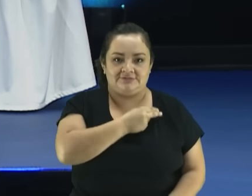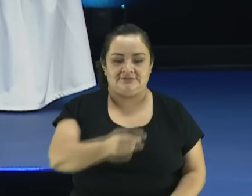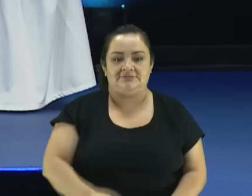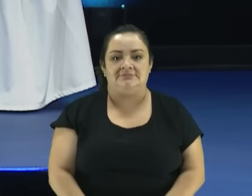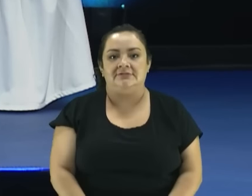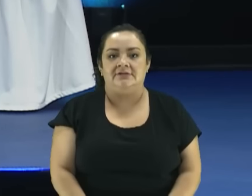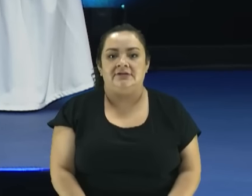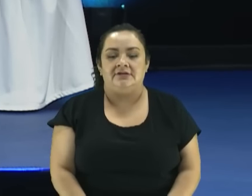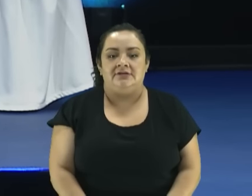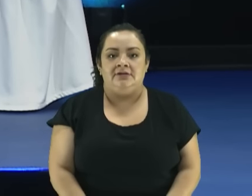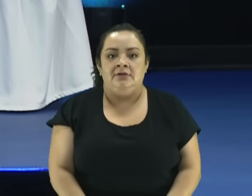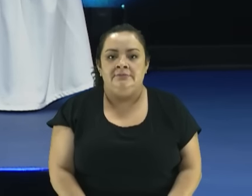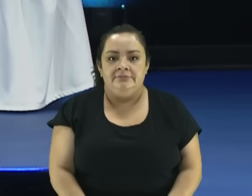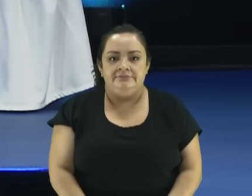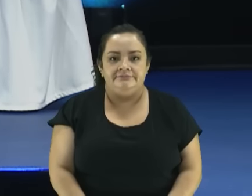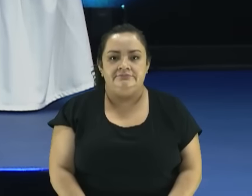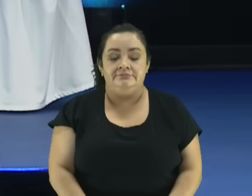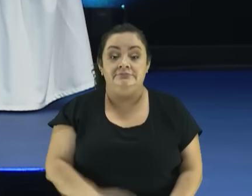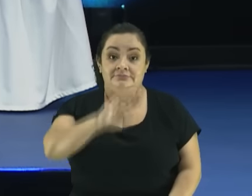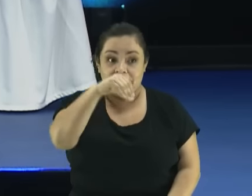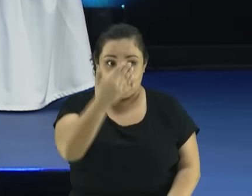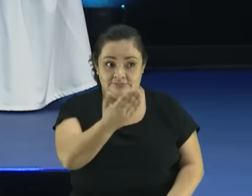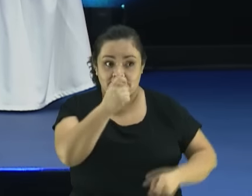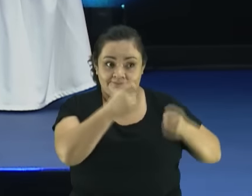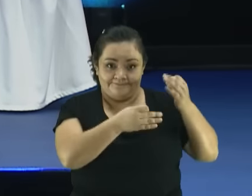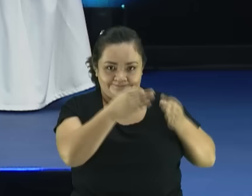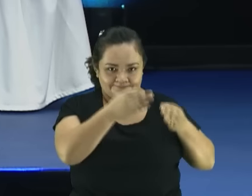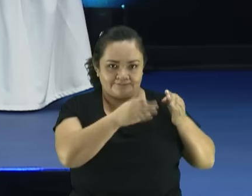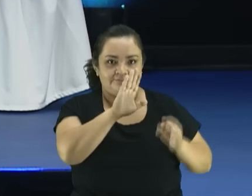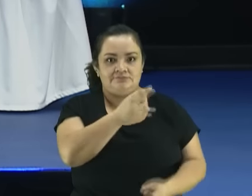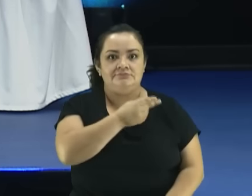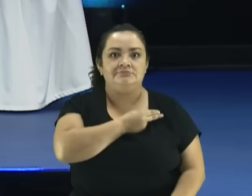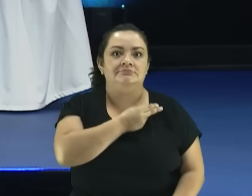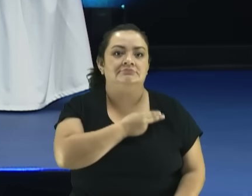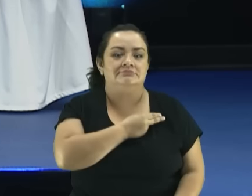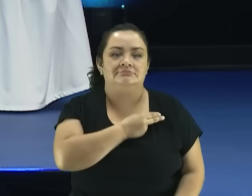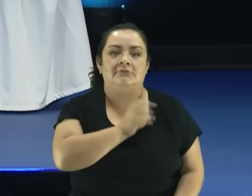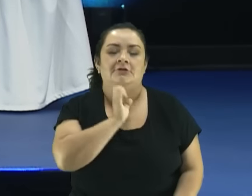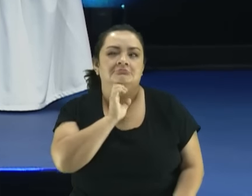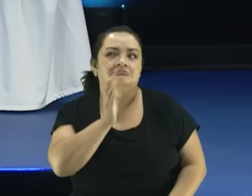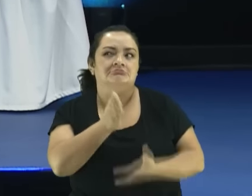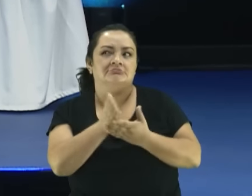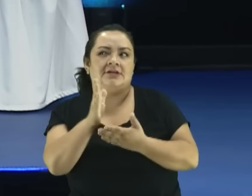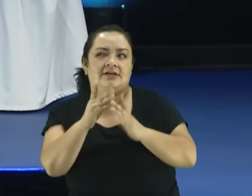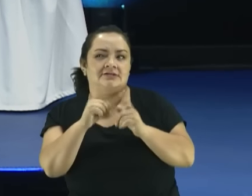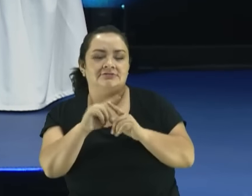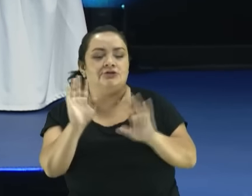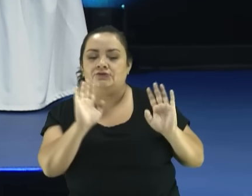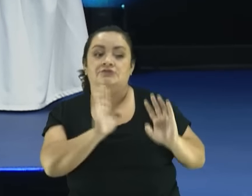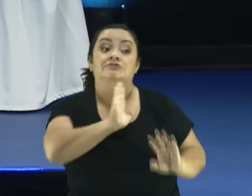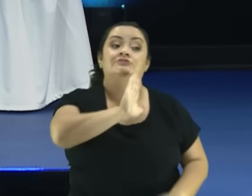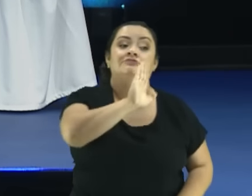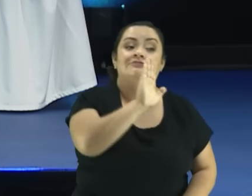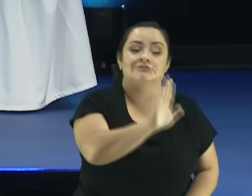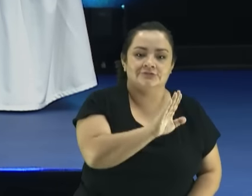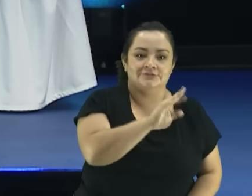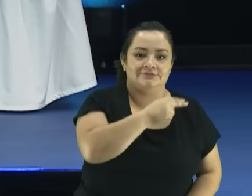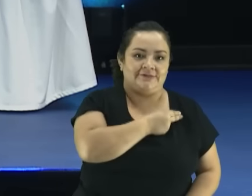obras y después de ser juzgados según sus obras no según su asistencia según su servicio no según sus